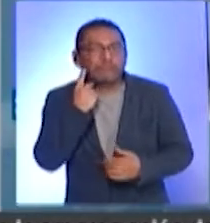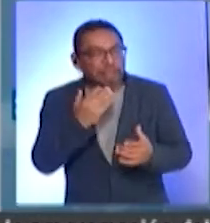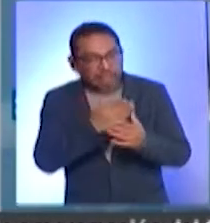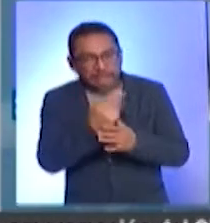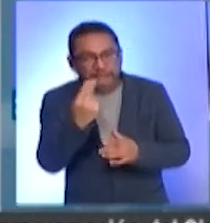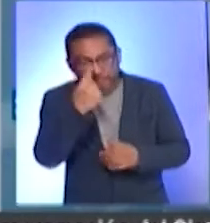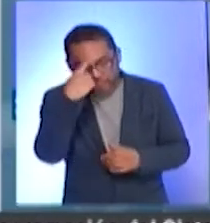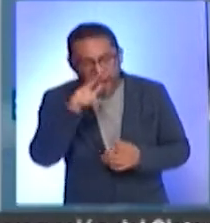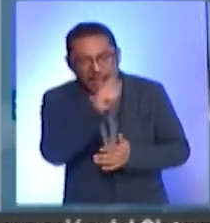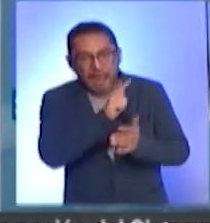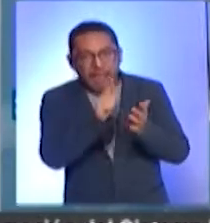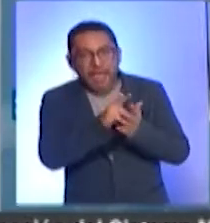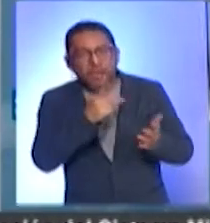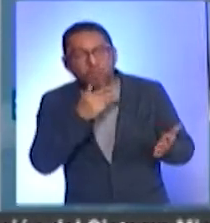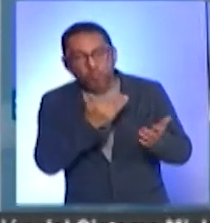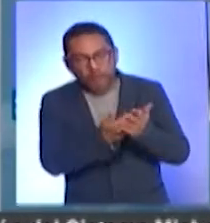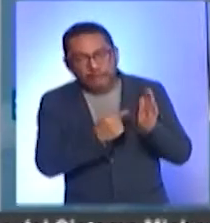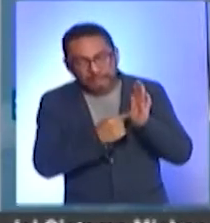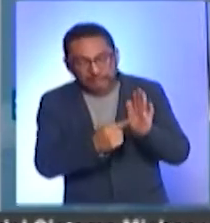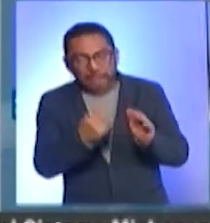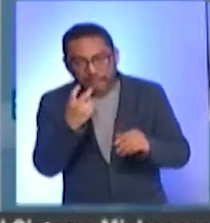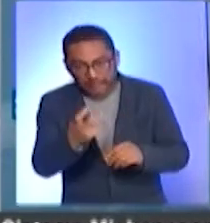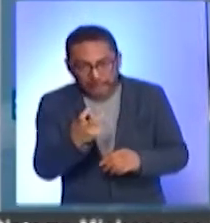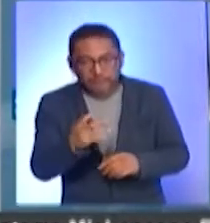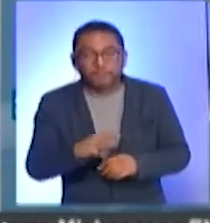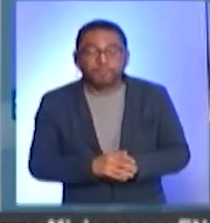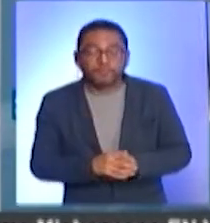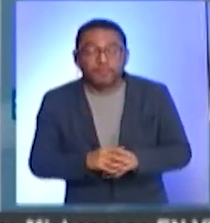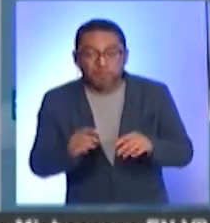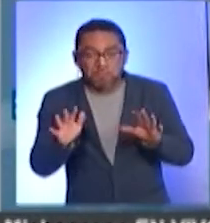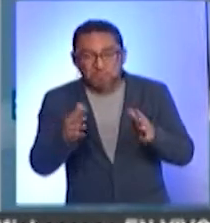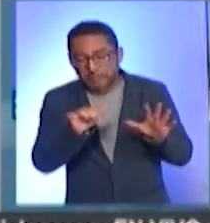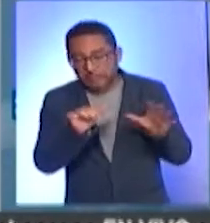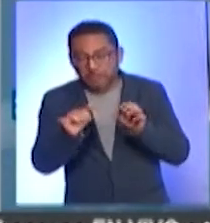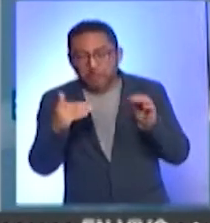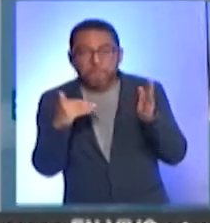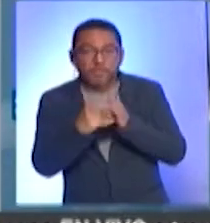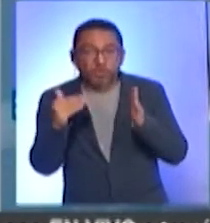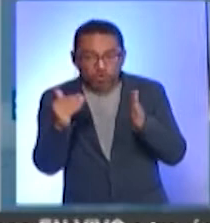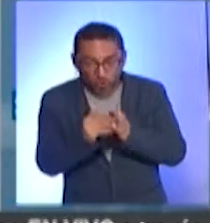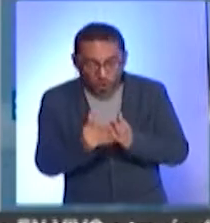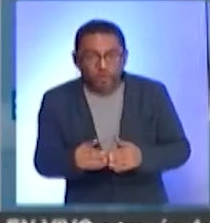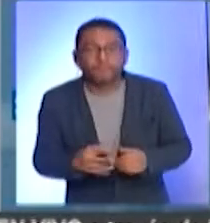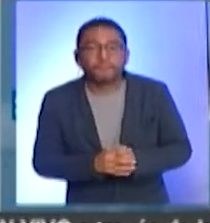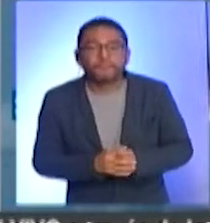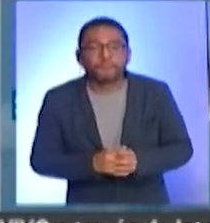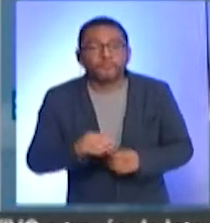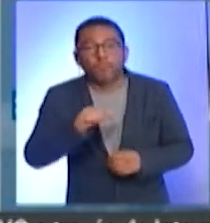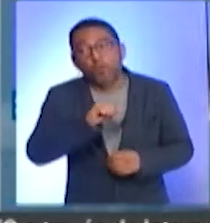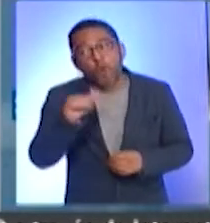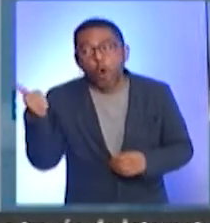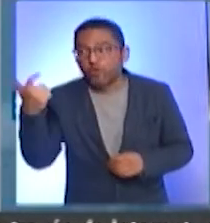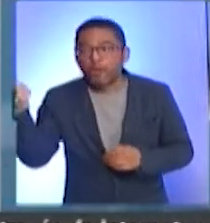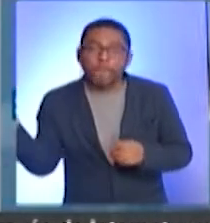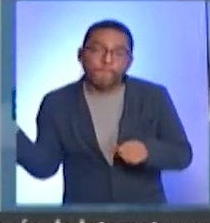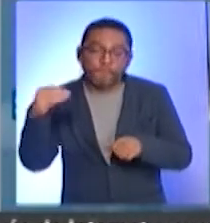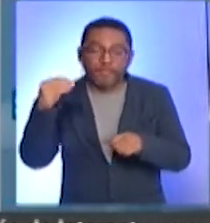esta iniciativa entre esos 600 millones de pesos y lo que llegará de participaciones